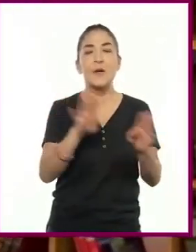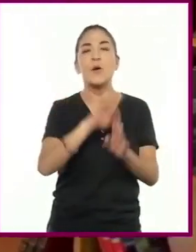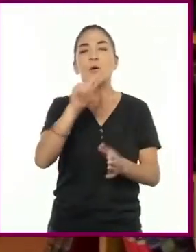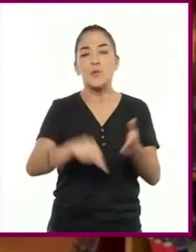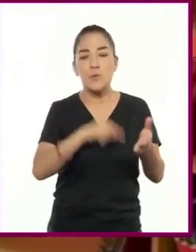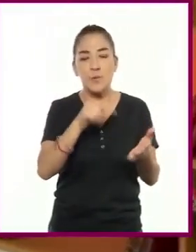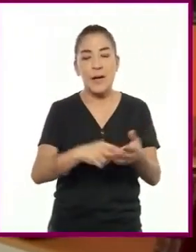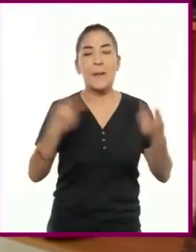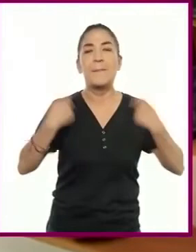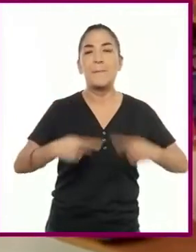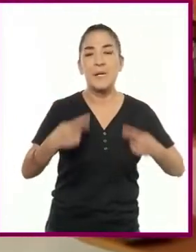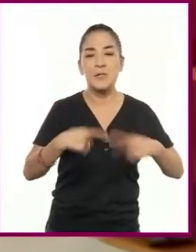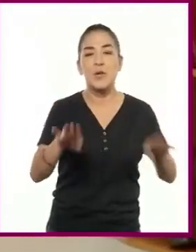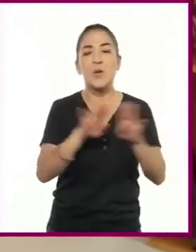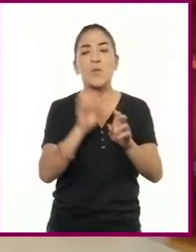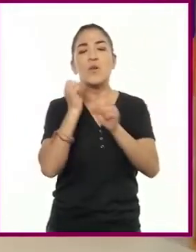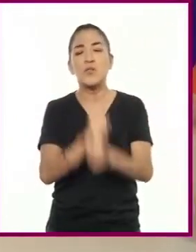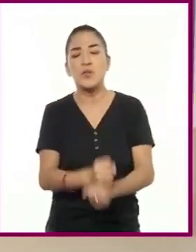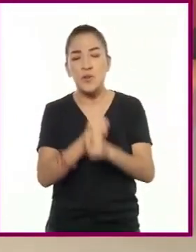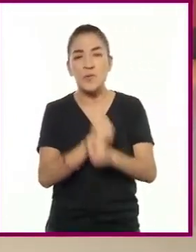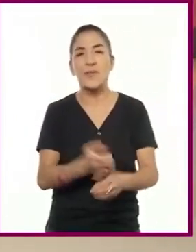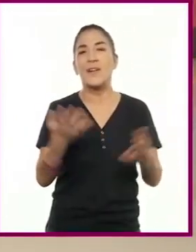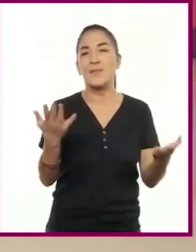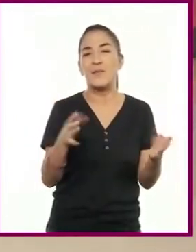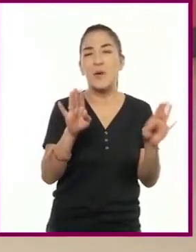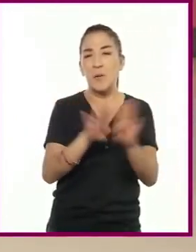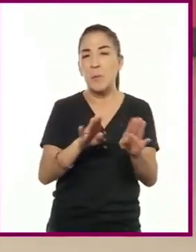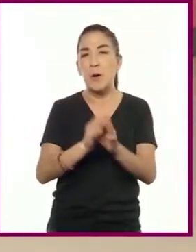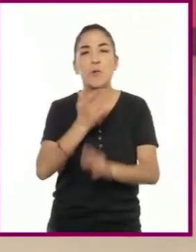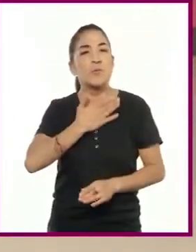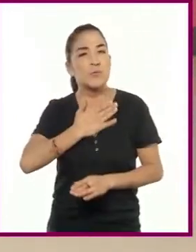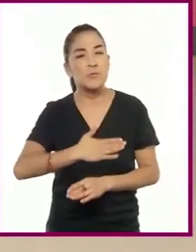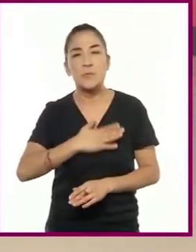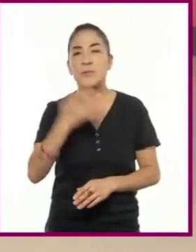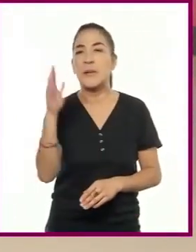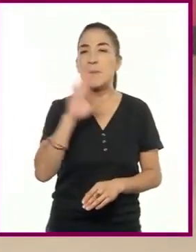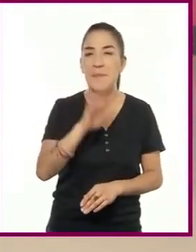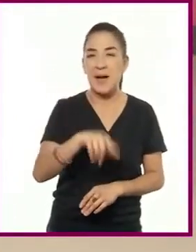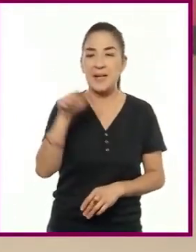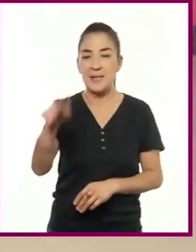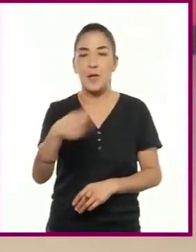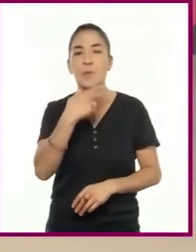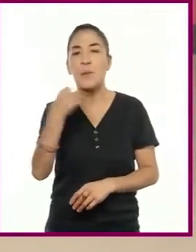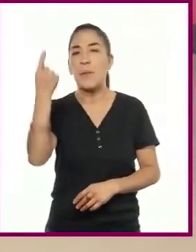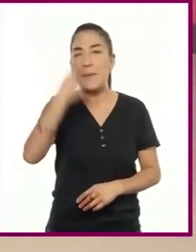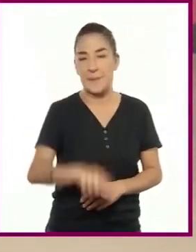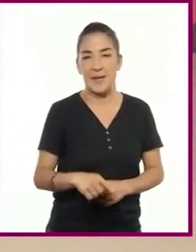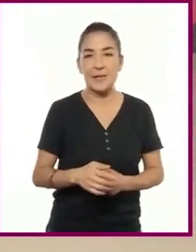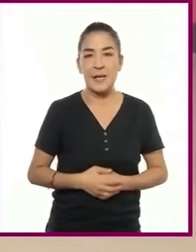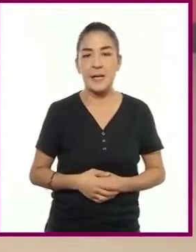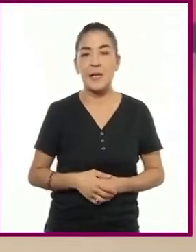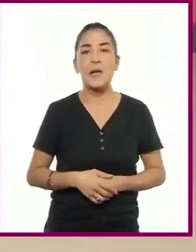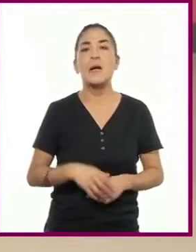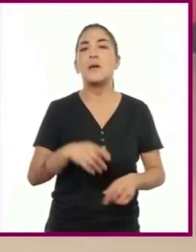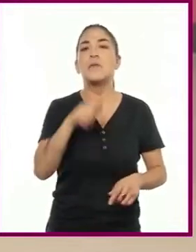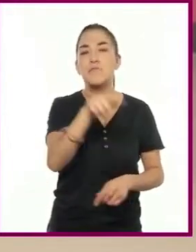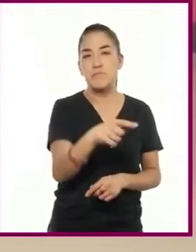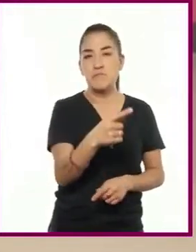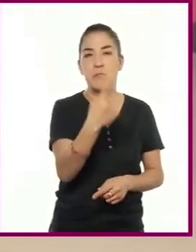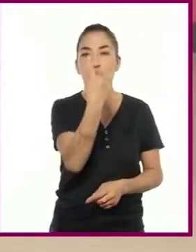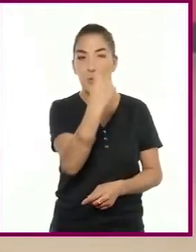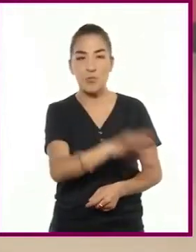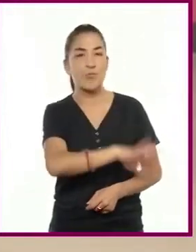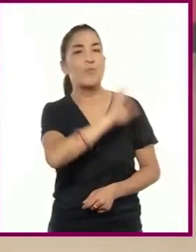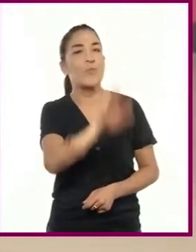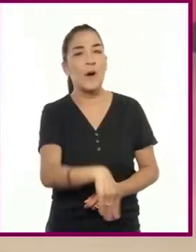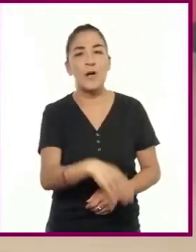donde los habitantes sufren las injusticias del comendador. Uno de ellos le da muerte.